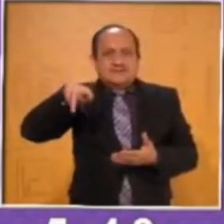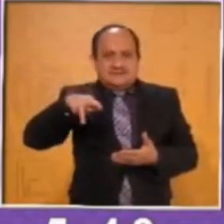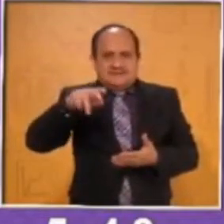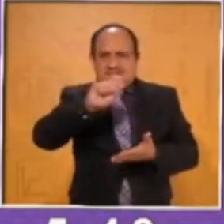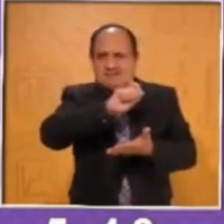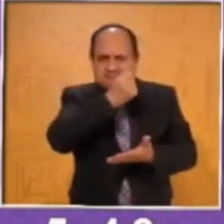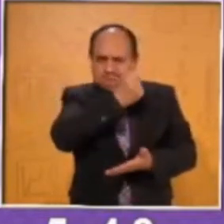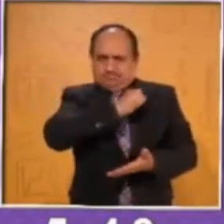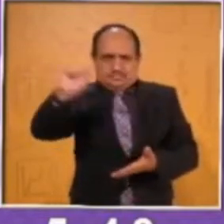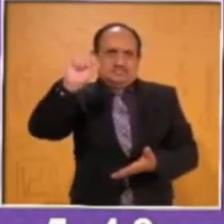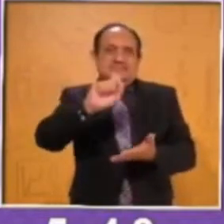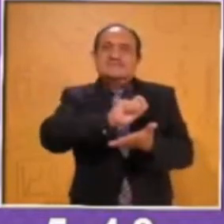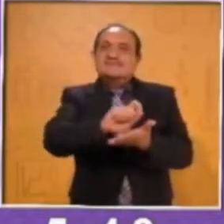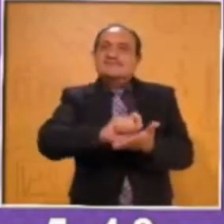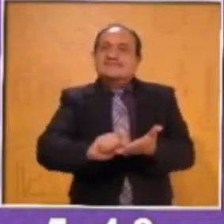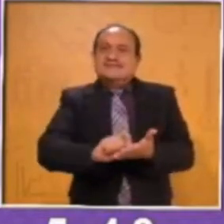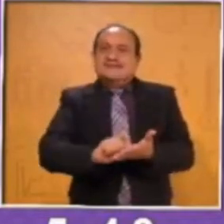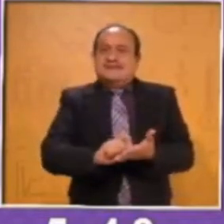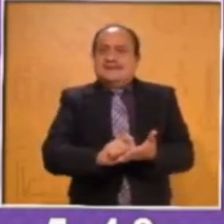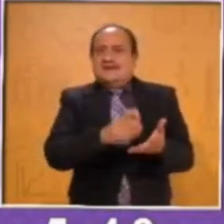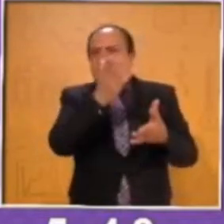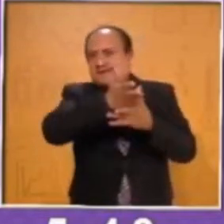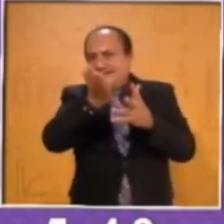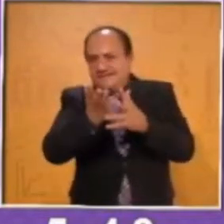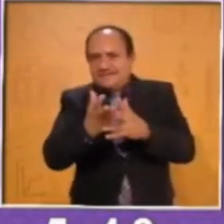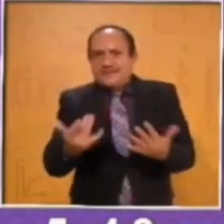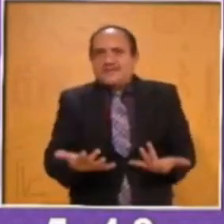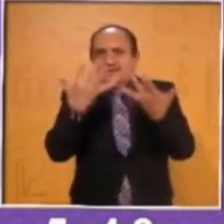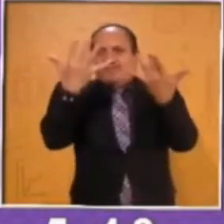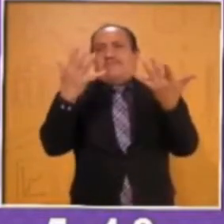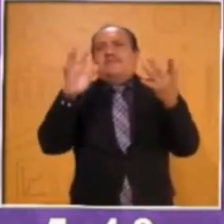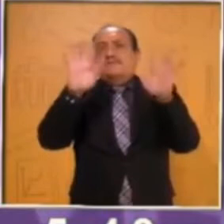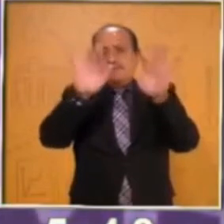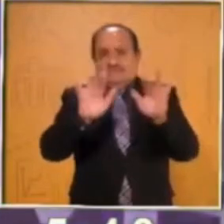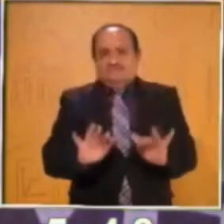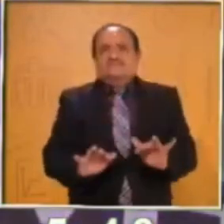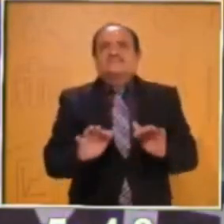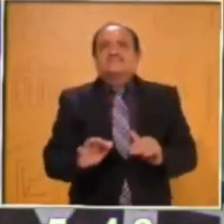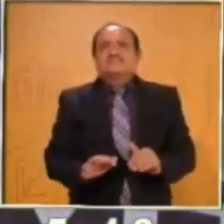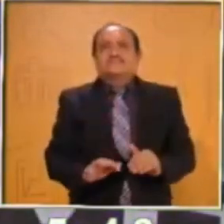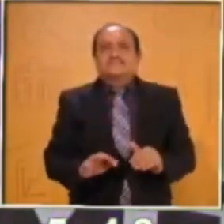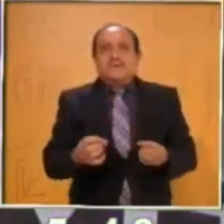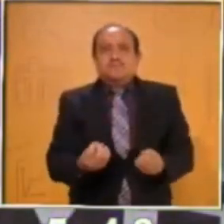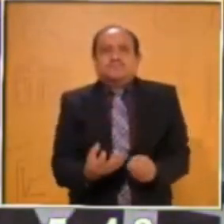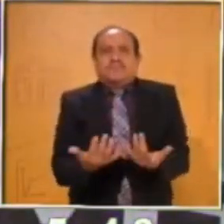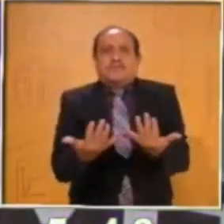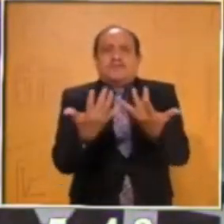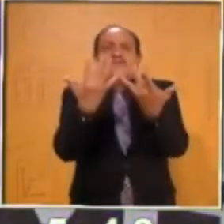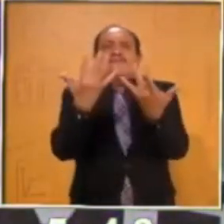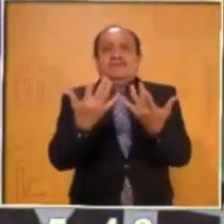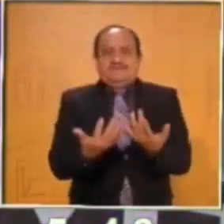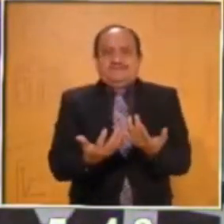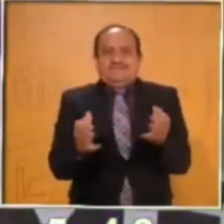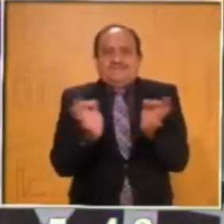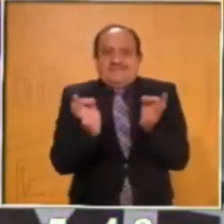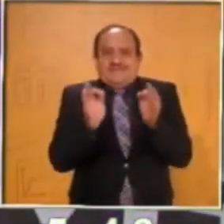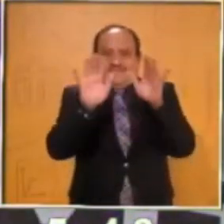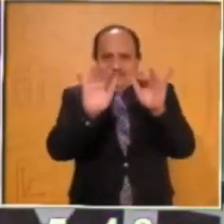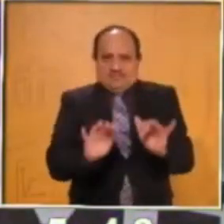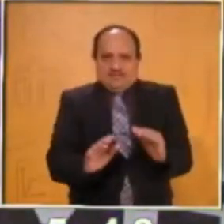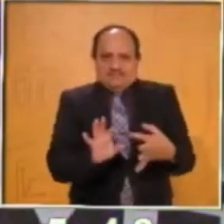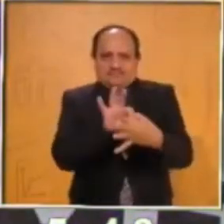hiciera la famosa saga de Fuego y Hielo? ¿Sí? Con una mezcla